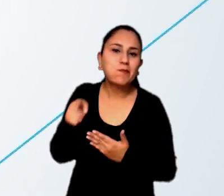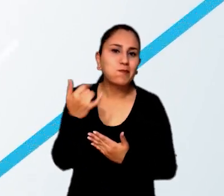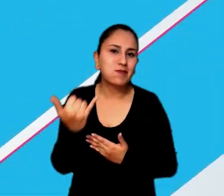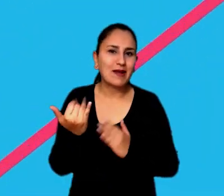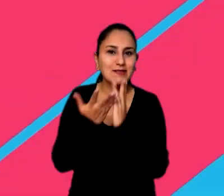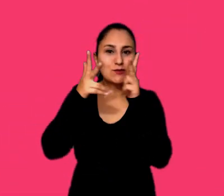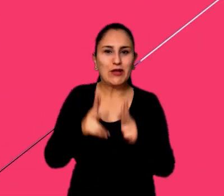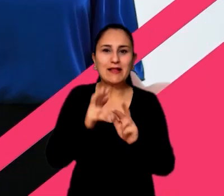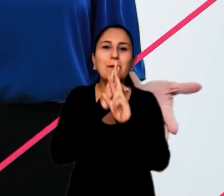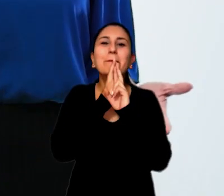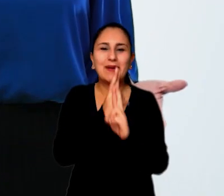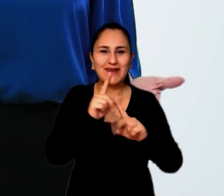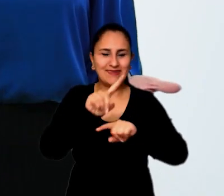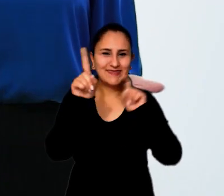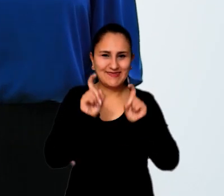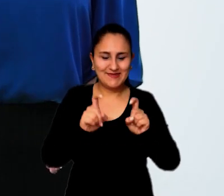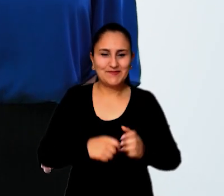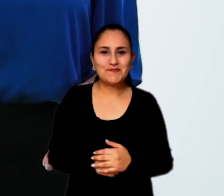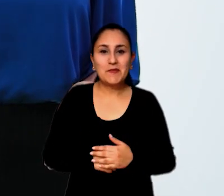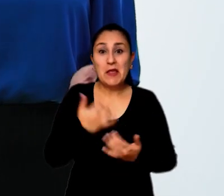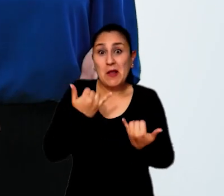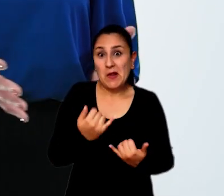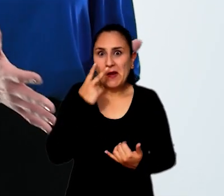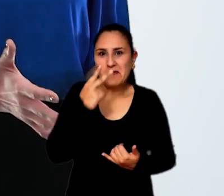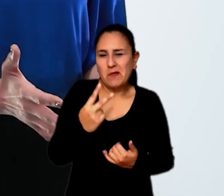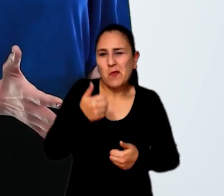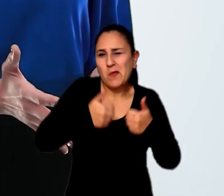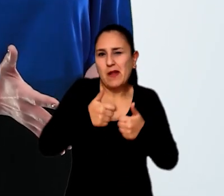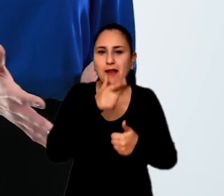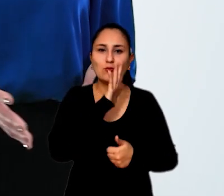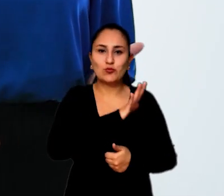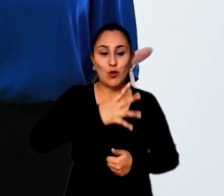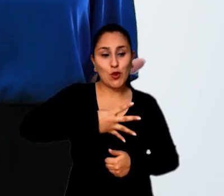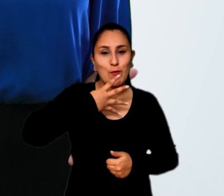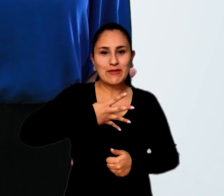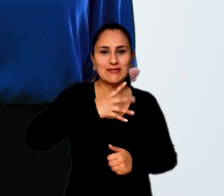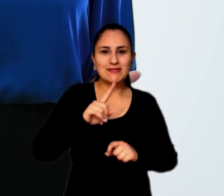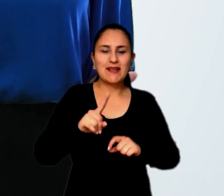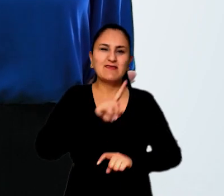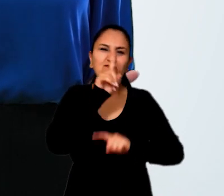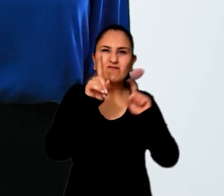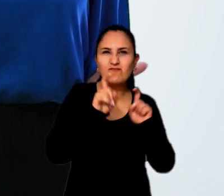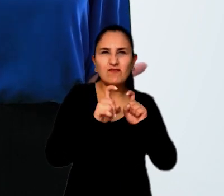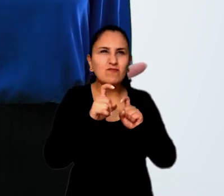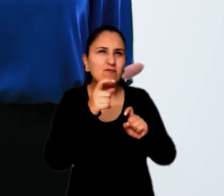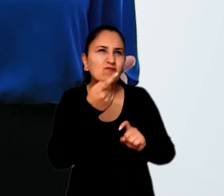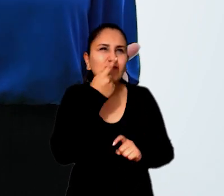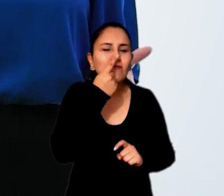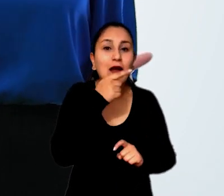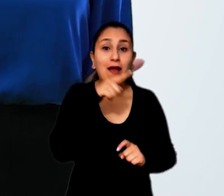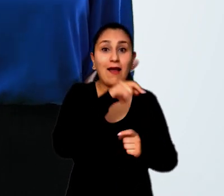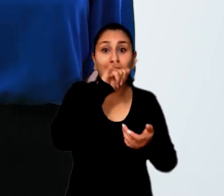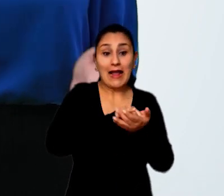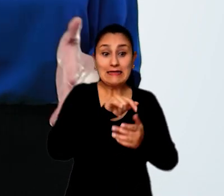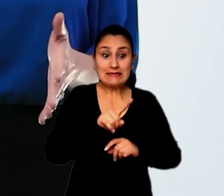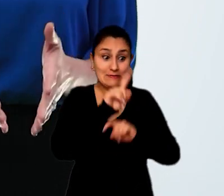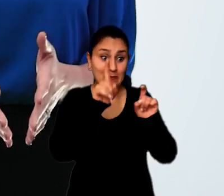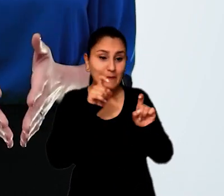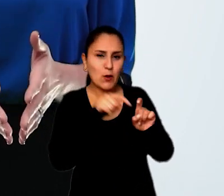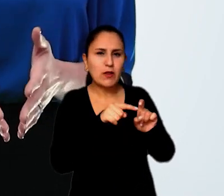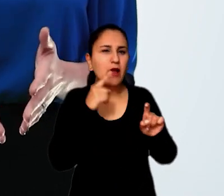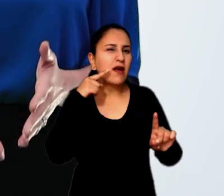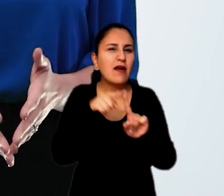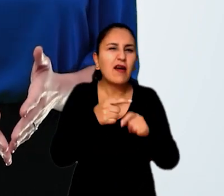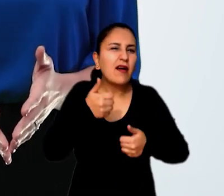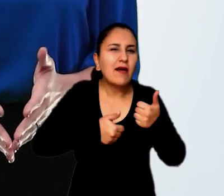la pregunta veamos una pregunta de la competencia indagar por medio de esta clase de preguntas se busca establecer que